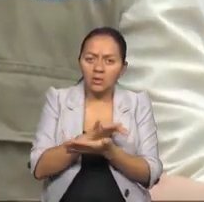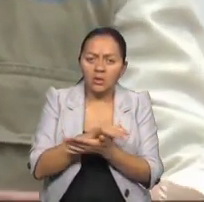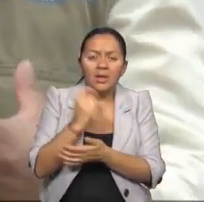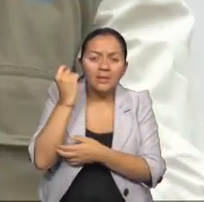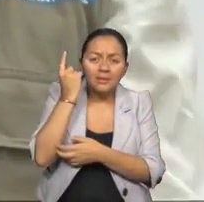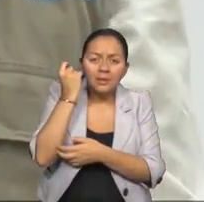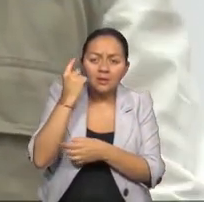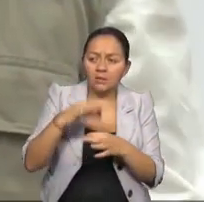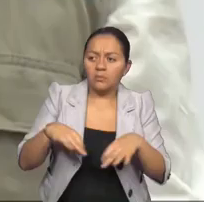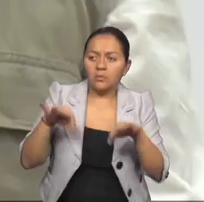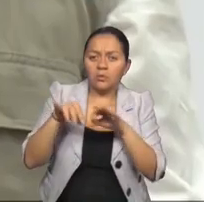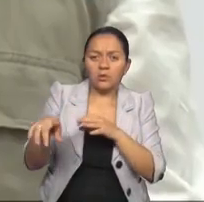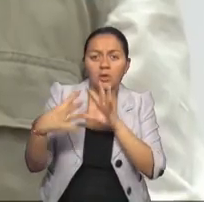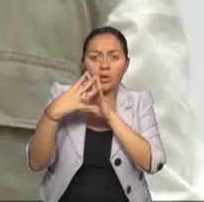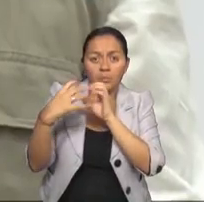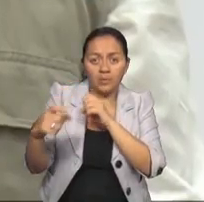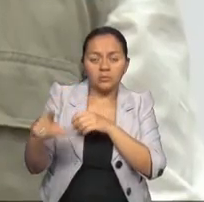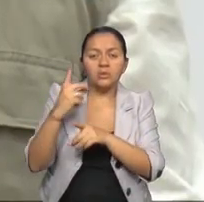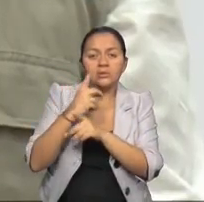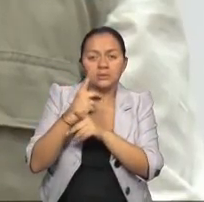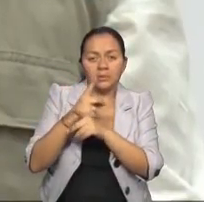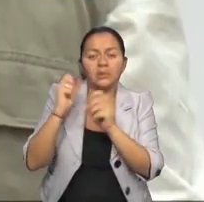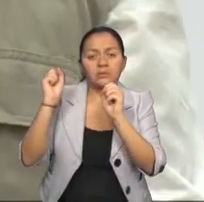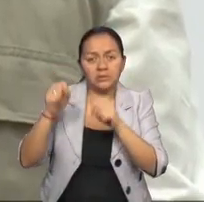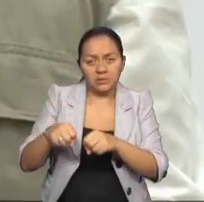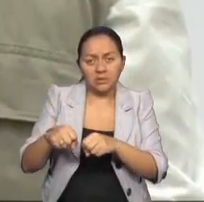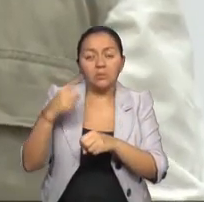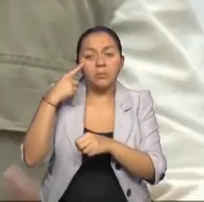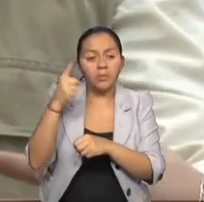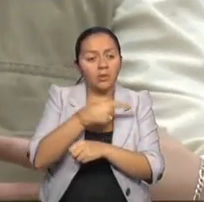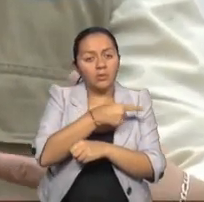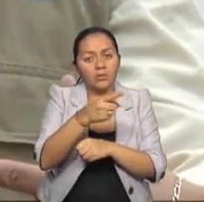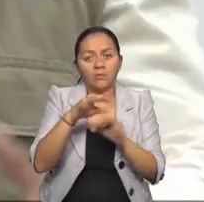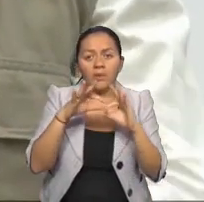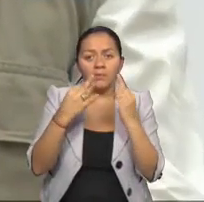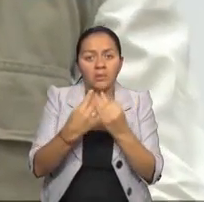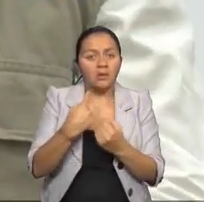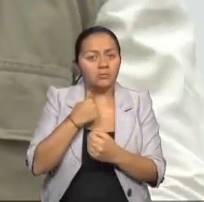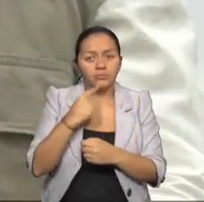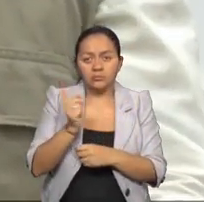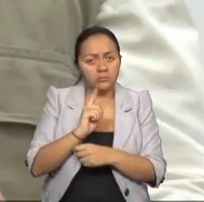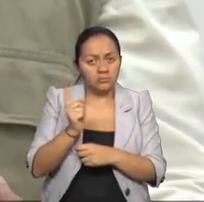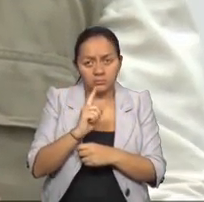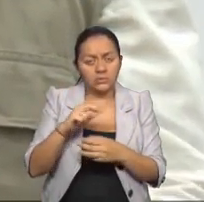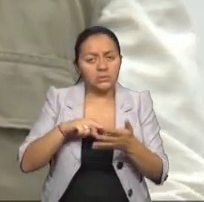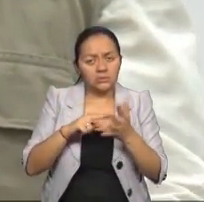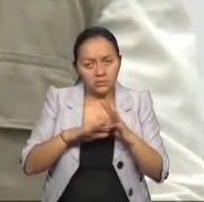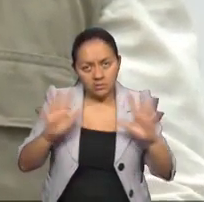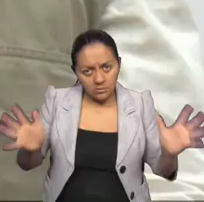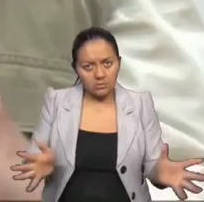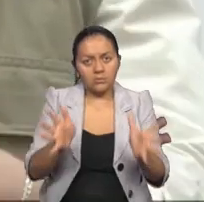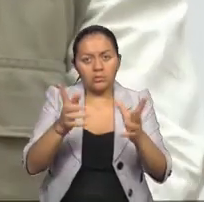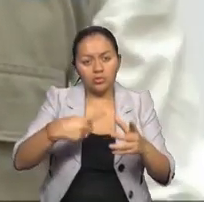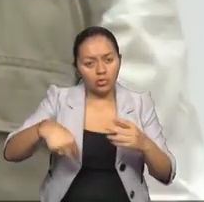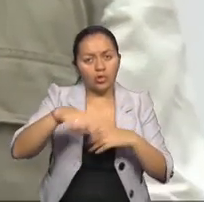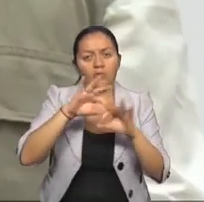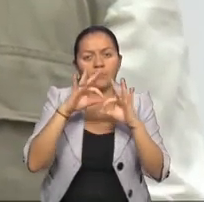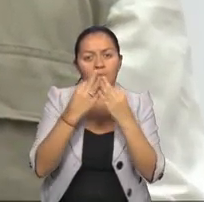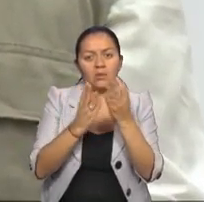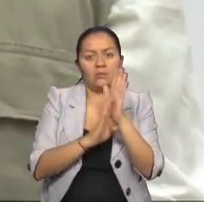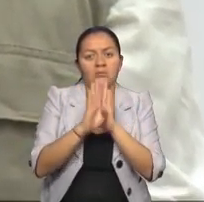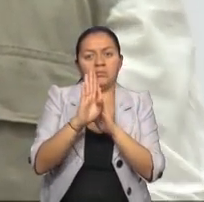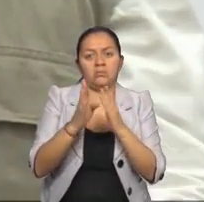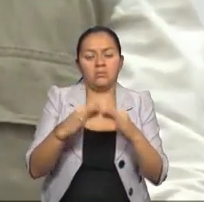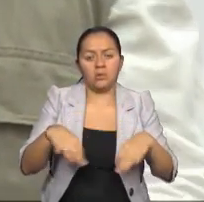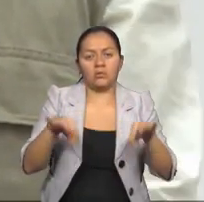digamos o comprenda que usted es una tiene en su familia una propia discapacidad pero eso no significa que su vida se